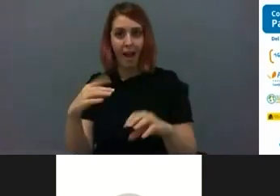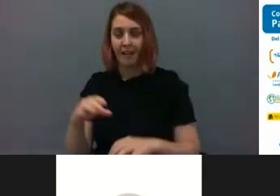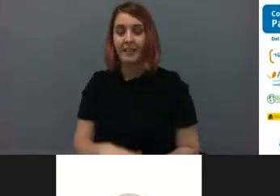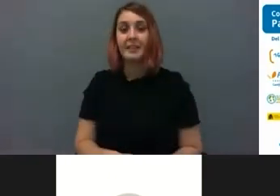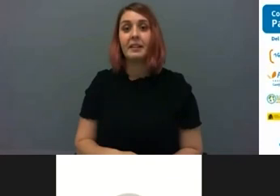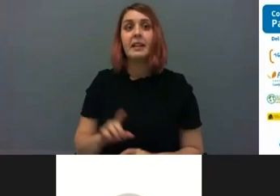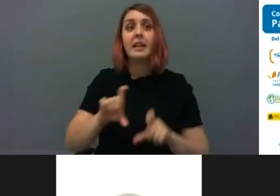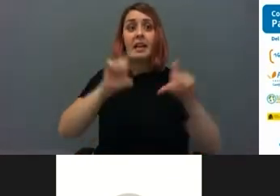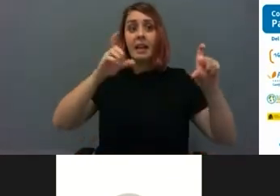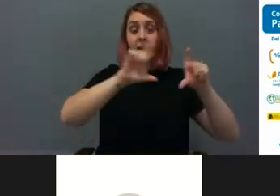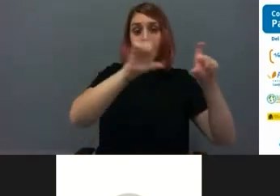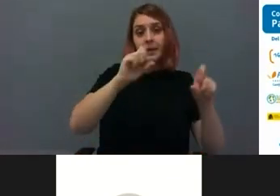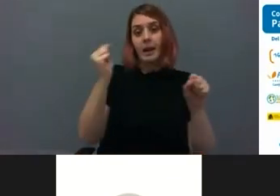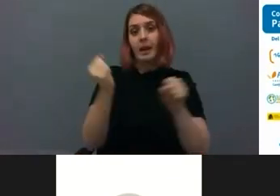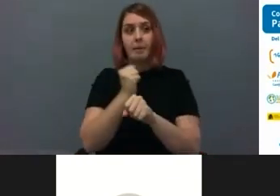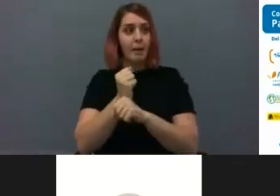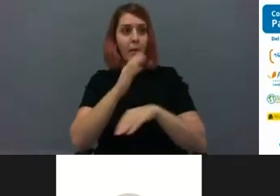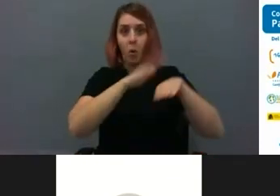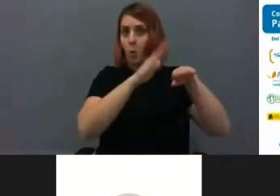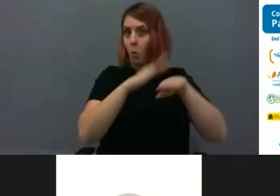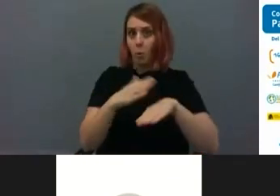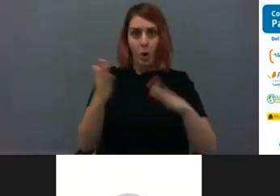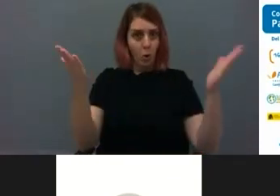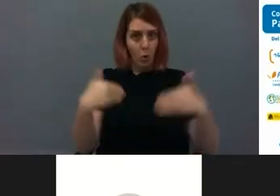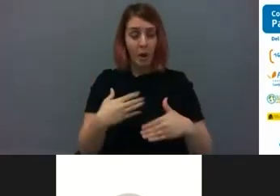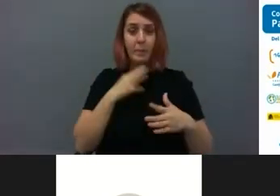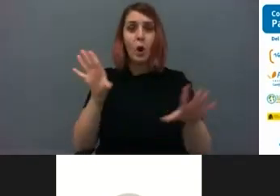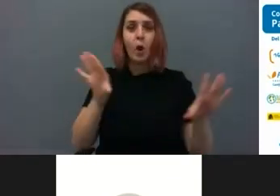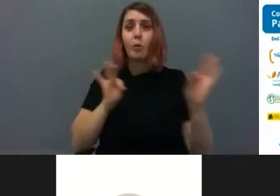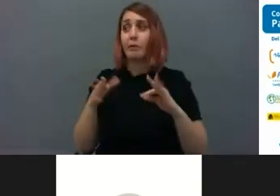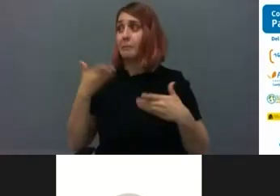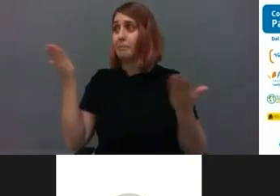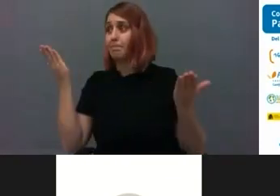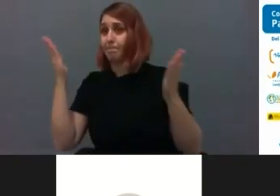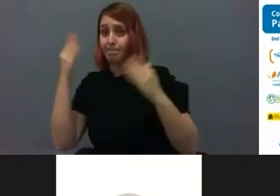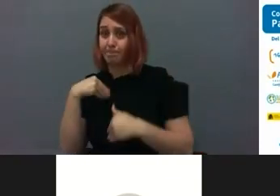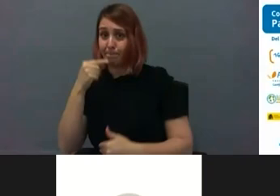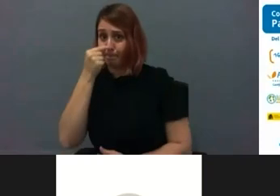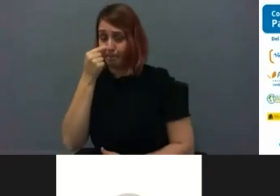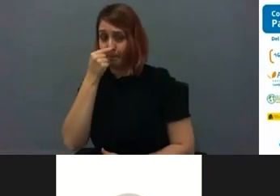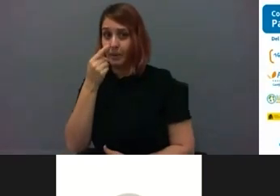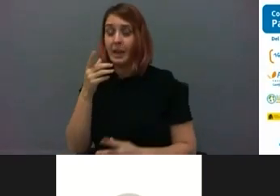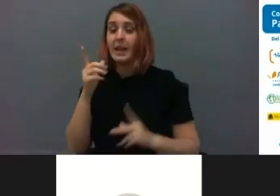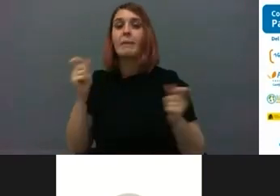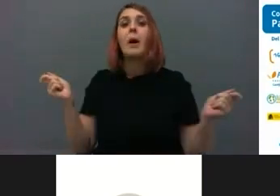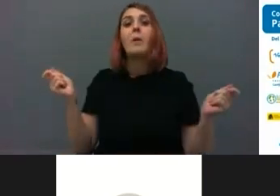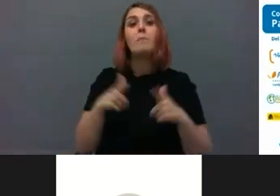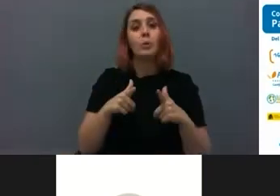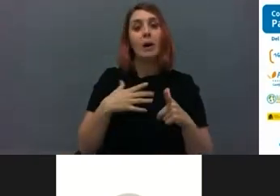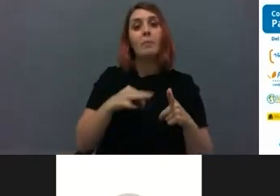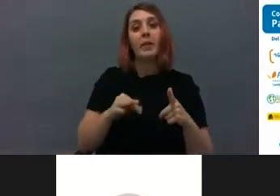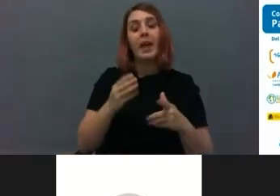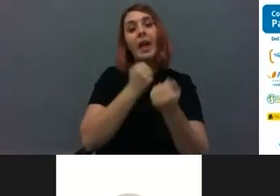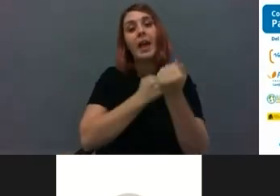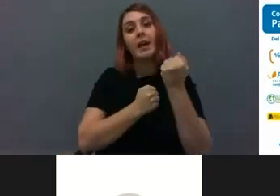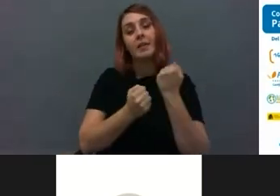ni empresa ni empleados. Pero las opciones que quedan son muy pocas. Un caso son las mutuas, que sirven para aliviar las carencias